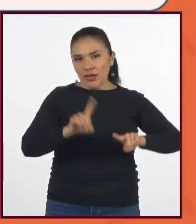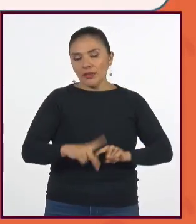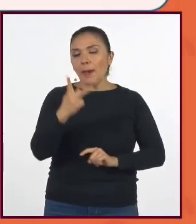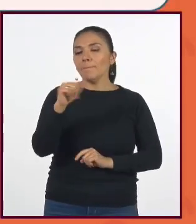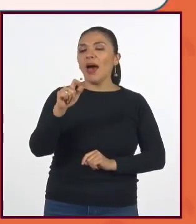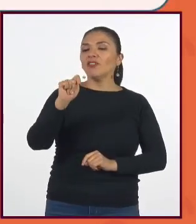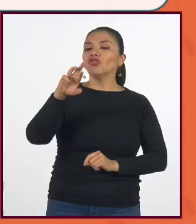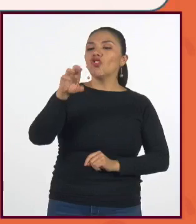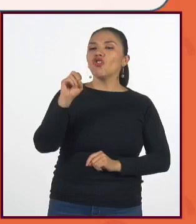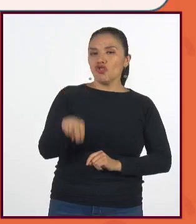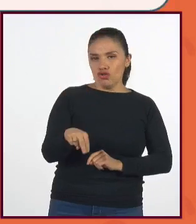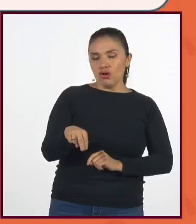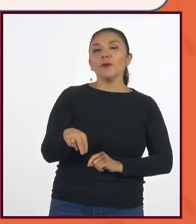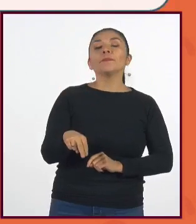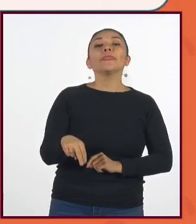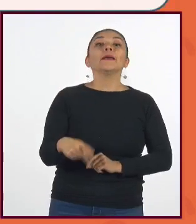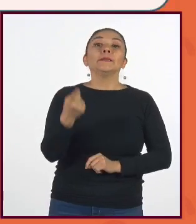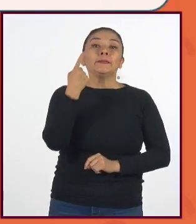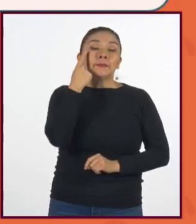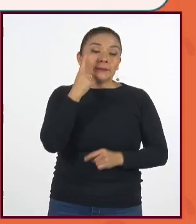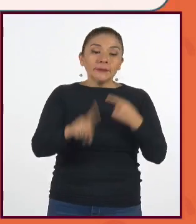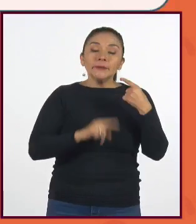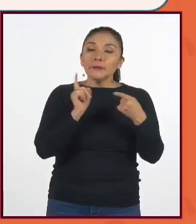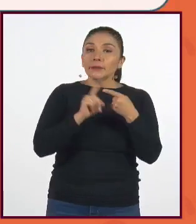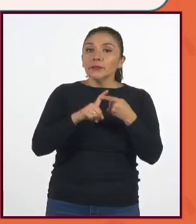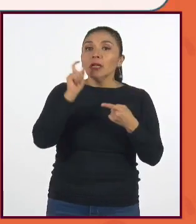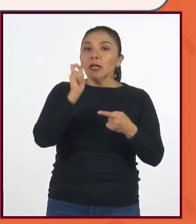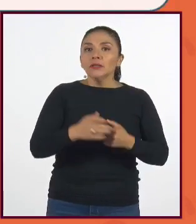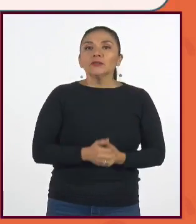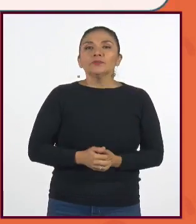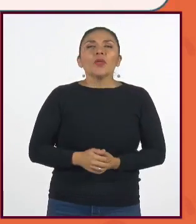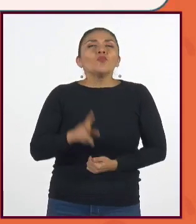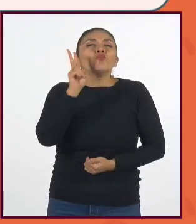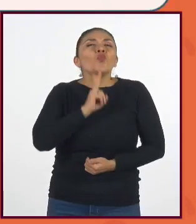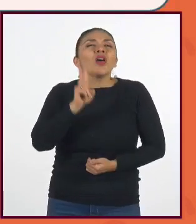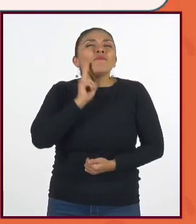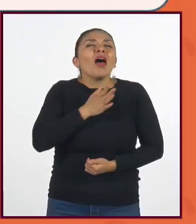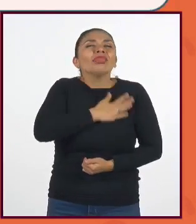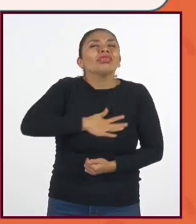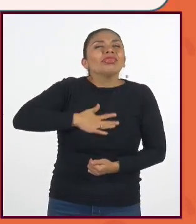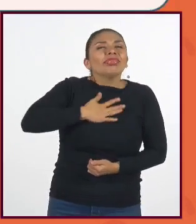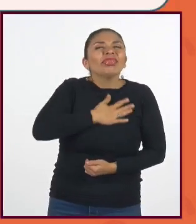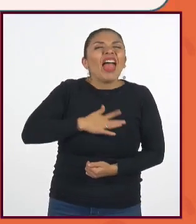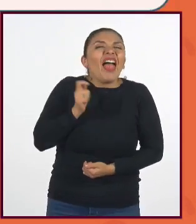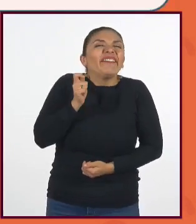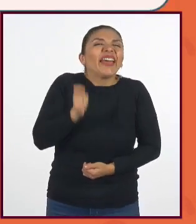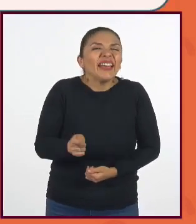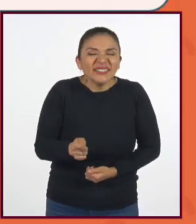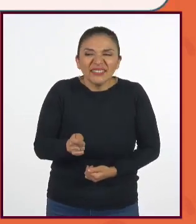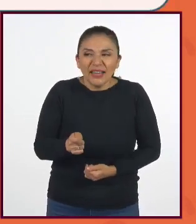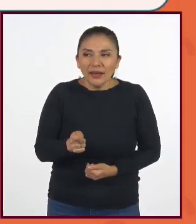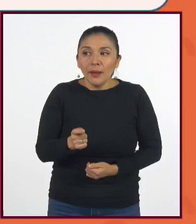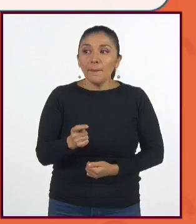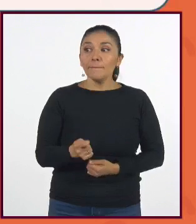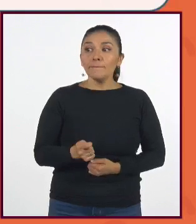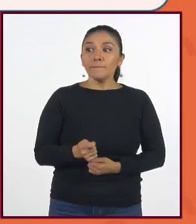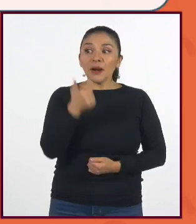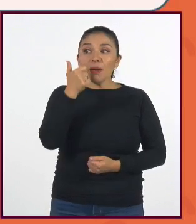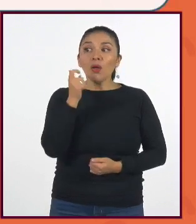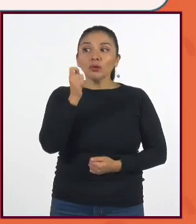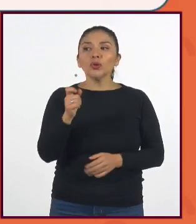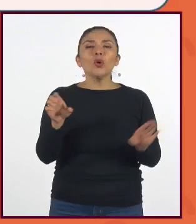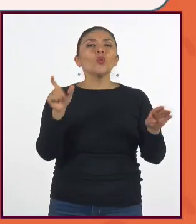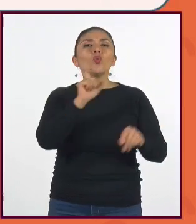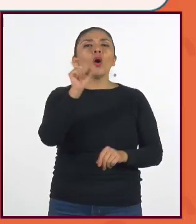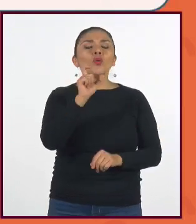en el uso de sustancias. Tenemos el primero, que es el experimental. Primero es el no uso. Es cuando no hay uso de